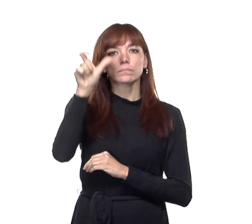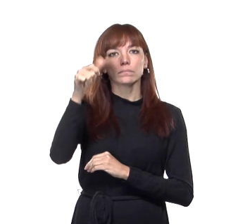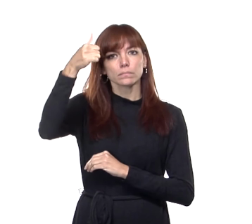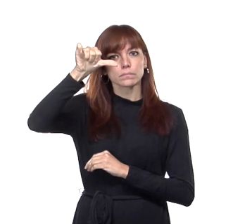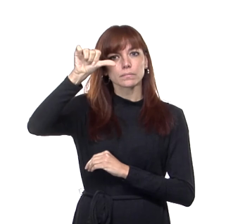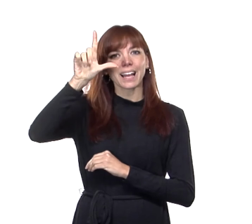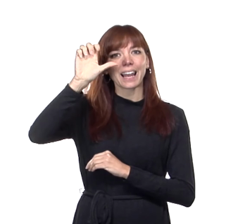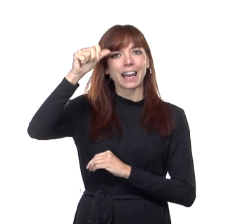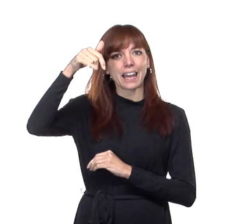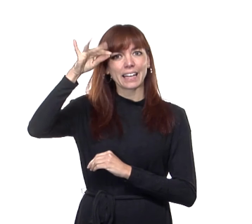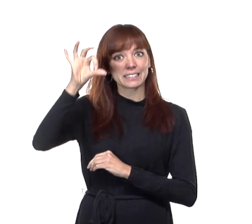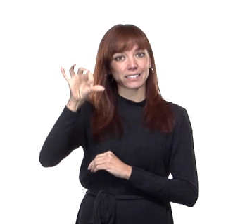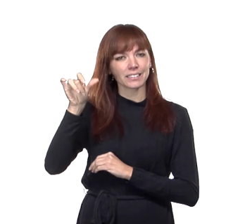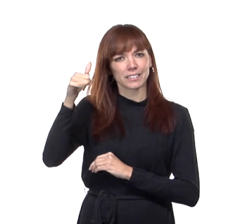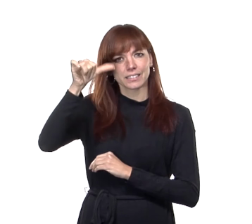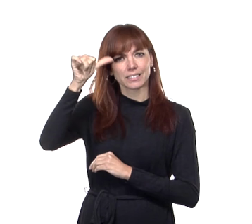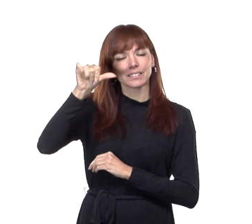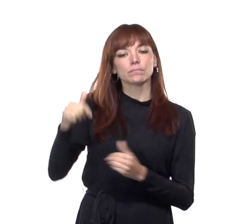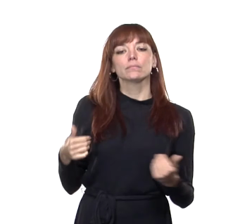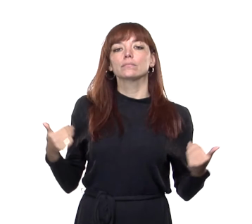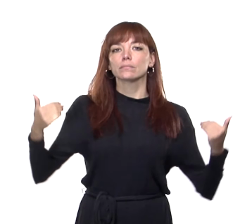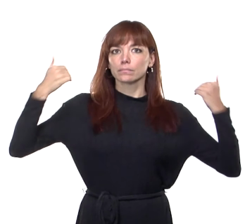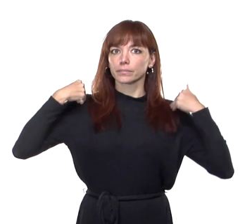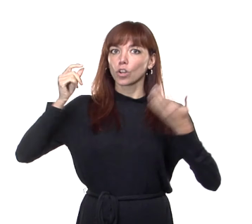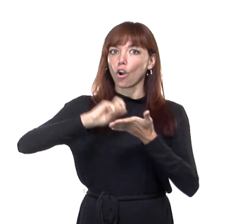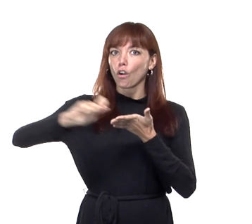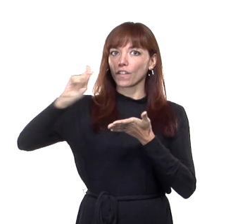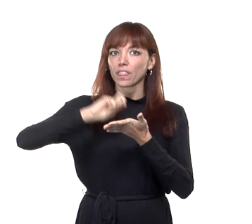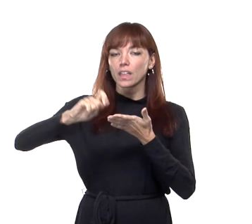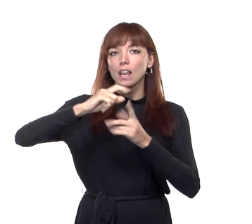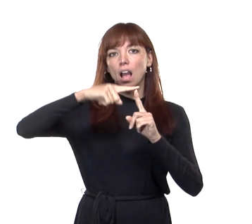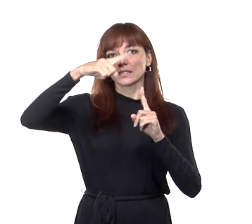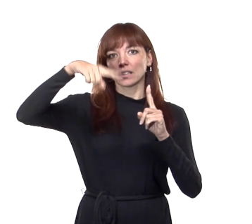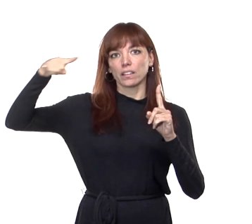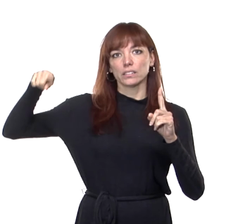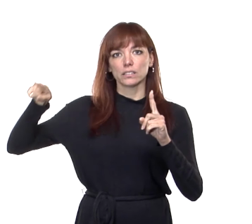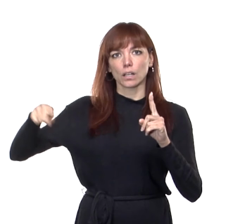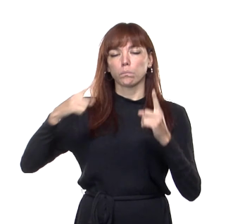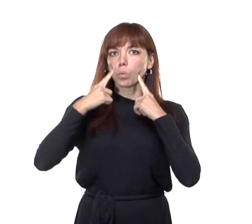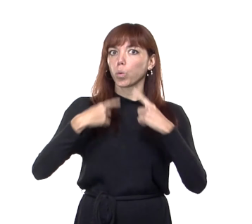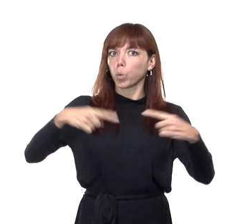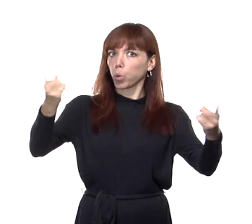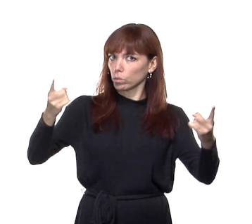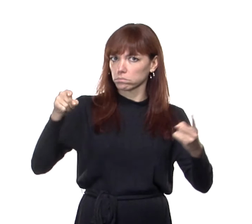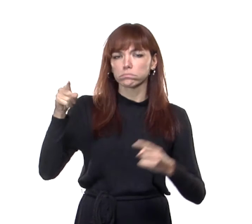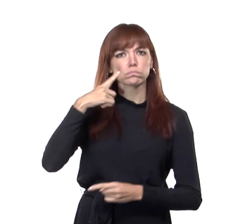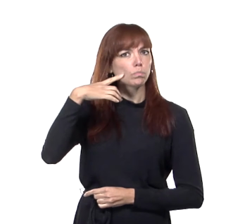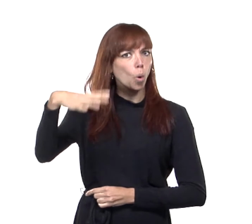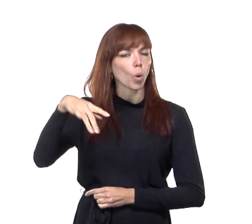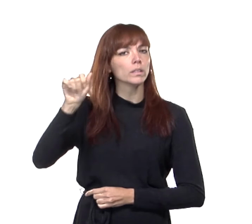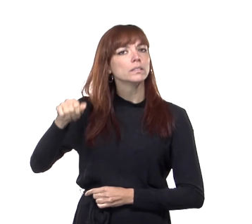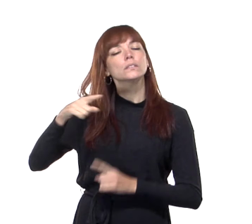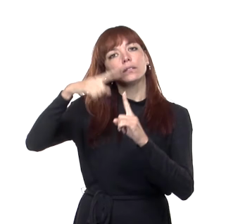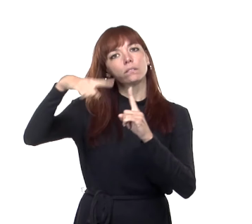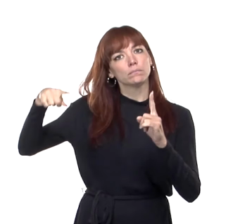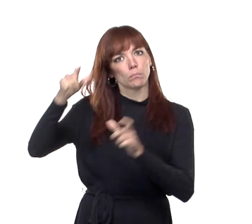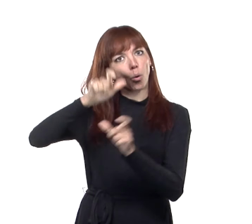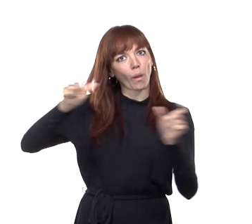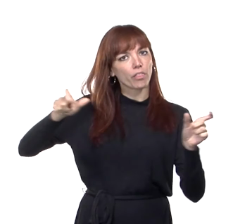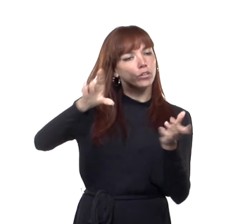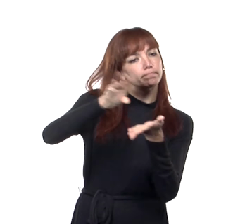lens que era el encargado de la oficina de estadística era un pionero de la estadística de la población